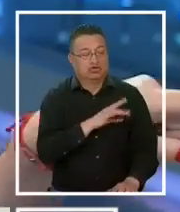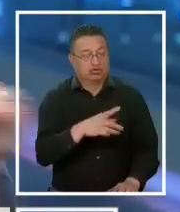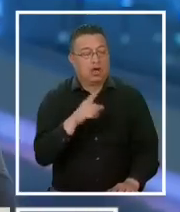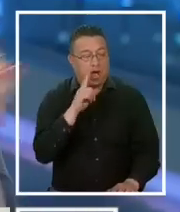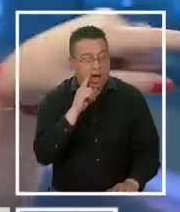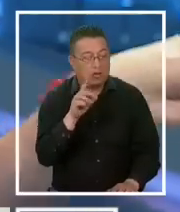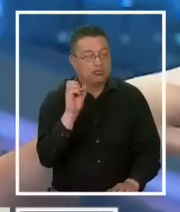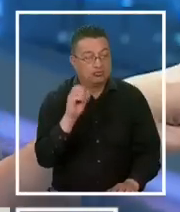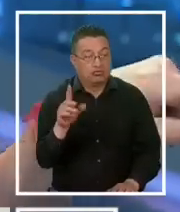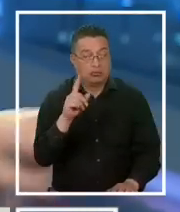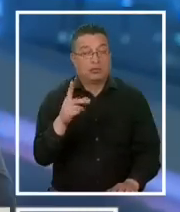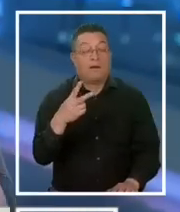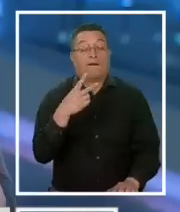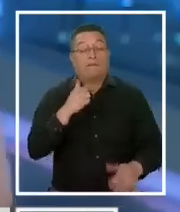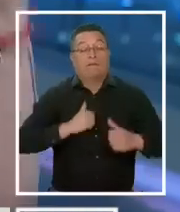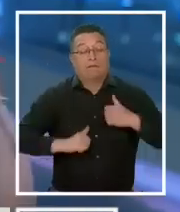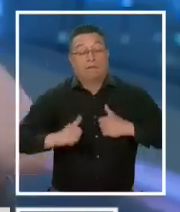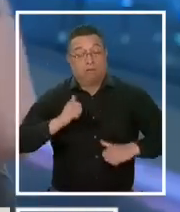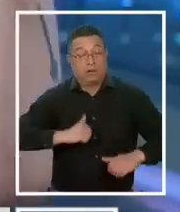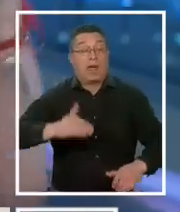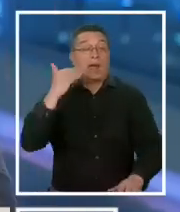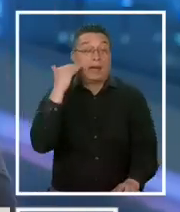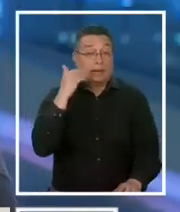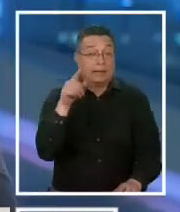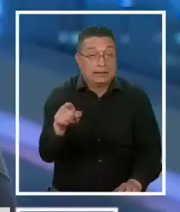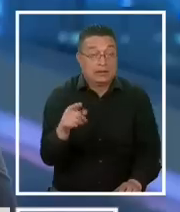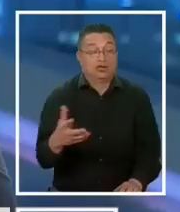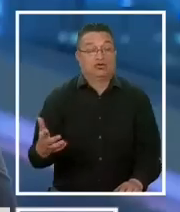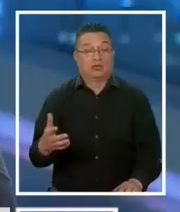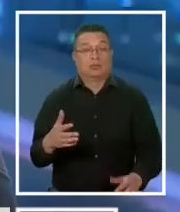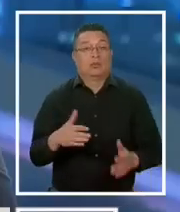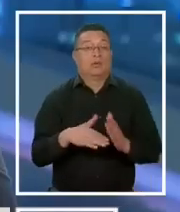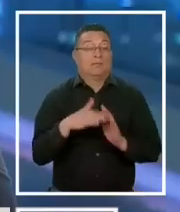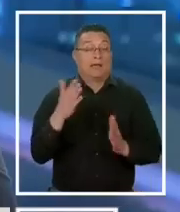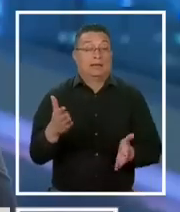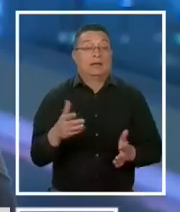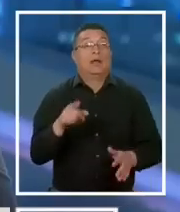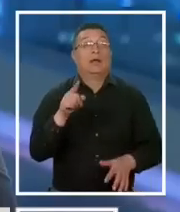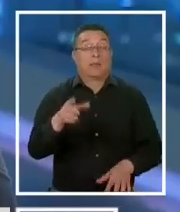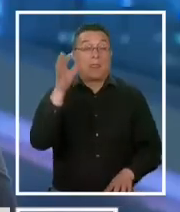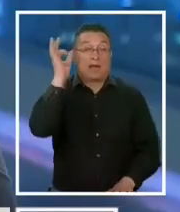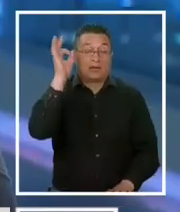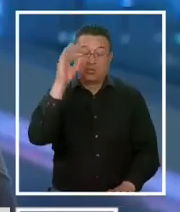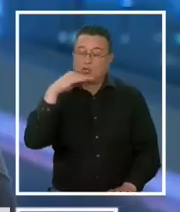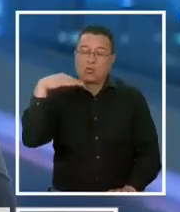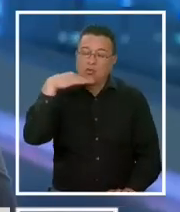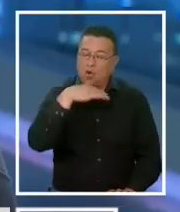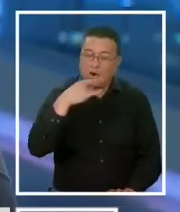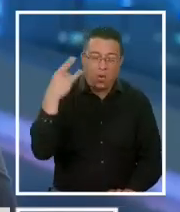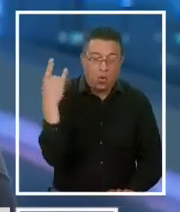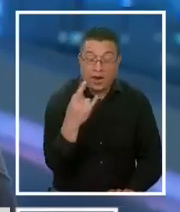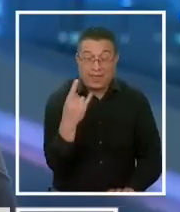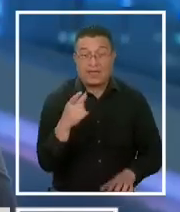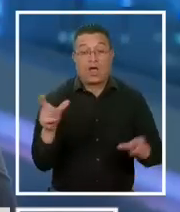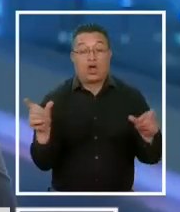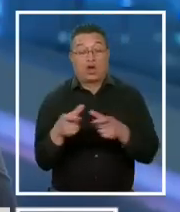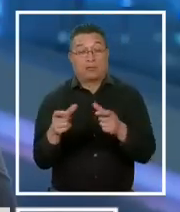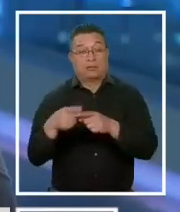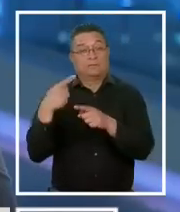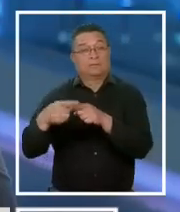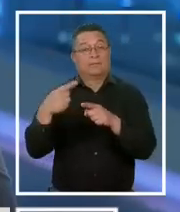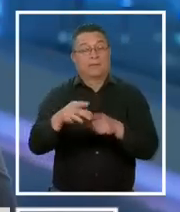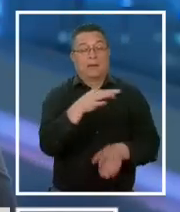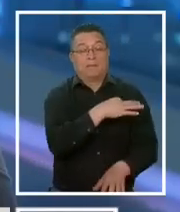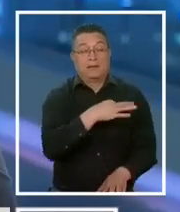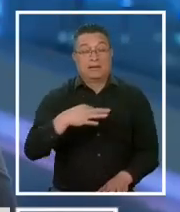lo que lo piden son los niños más que el país como una entelequia no es una reunión urgente del comité interministerial